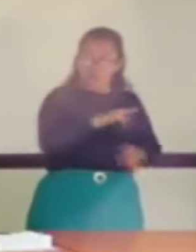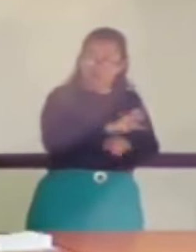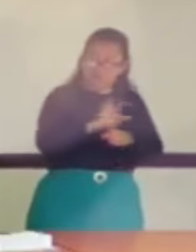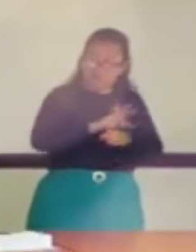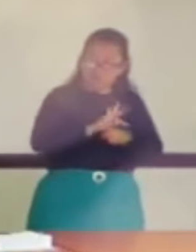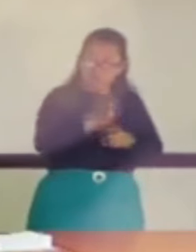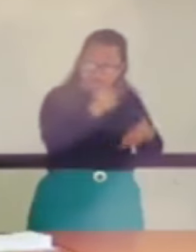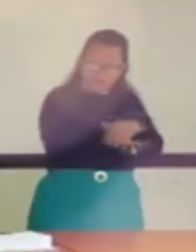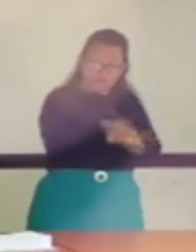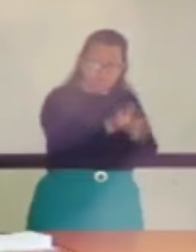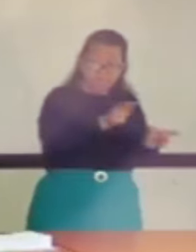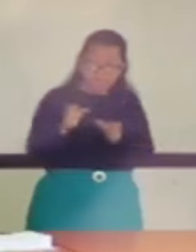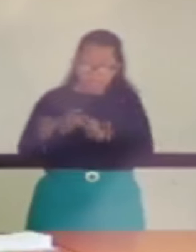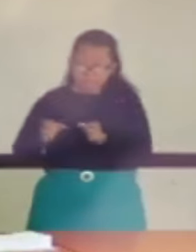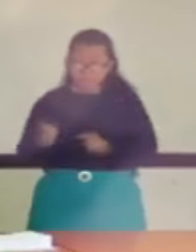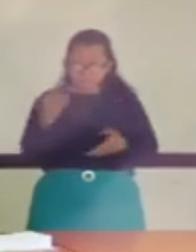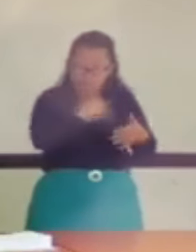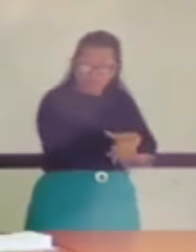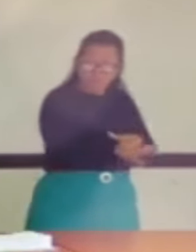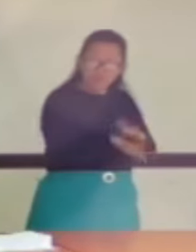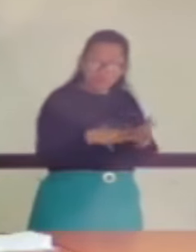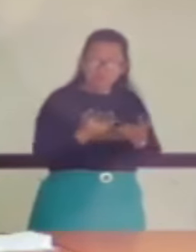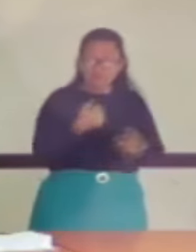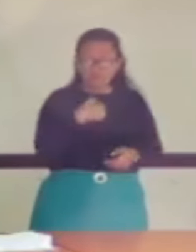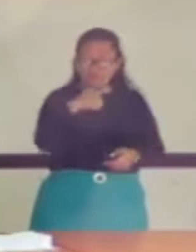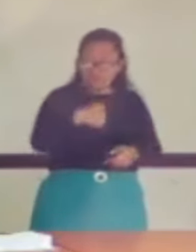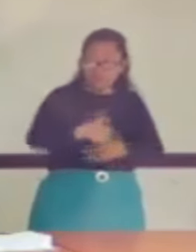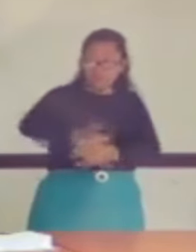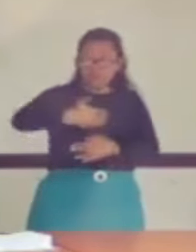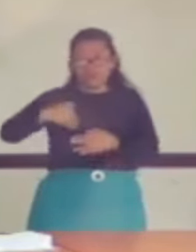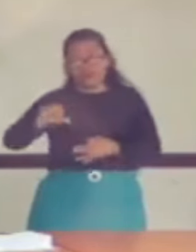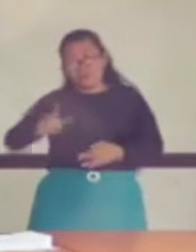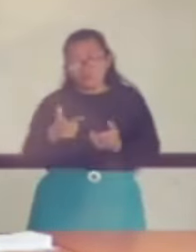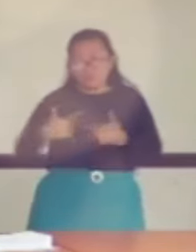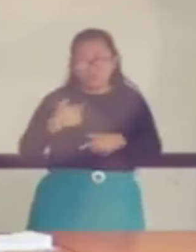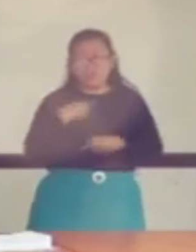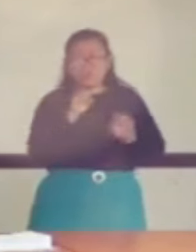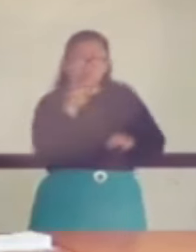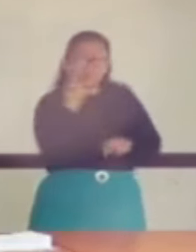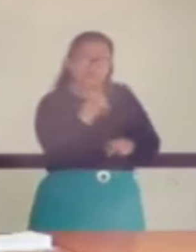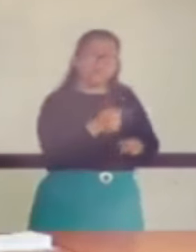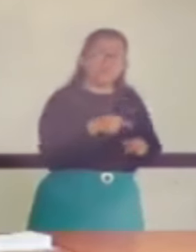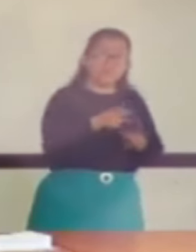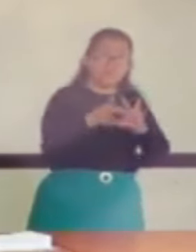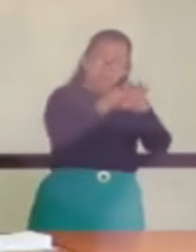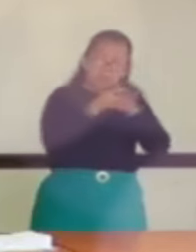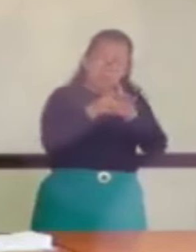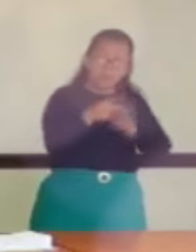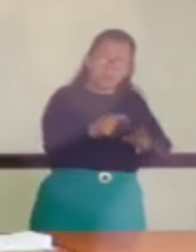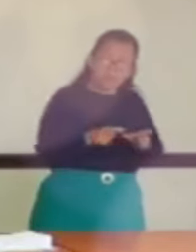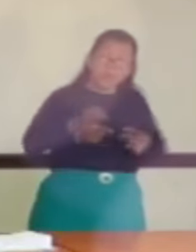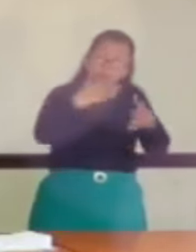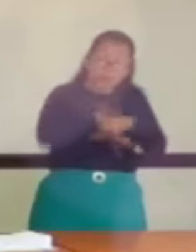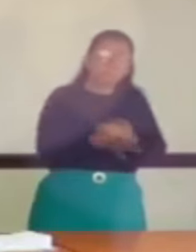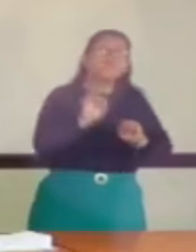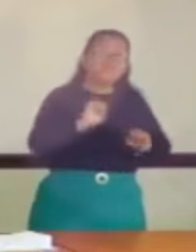órganos de control interno. Hoy en otro espacio podía yo puntualizar de que los órganos de control interno sí funcionan